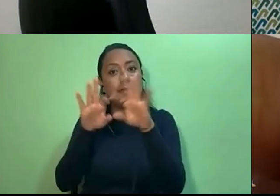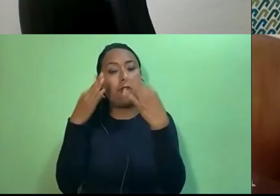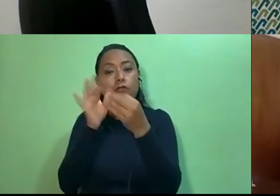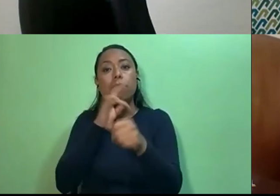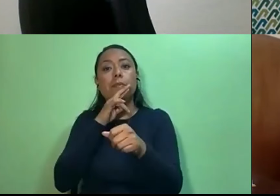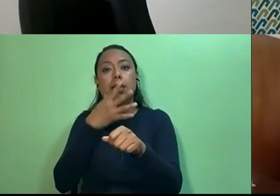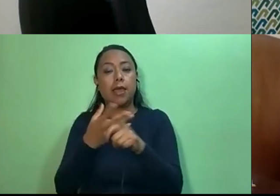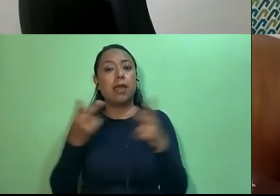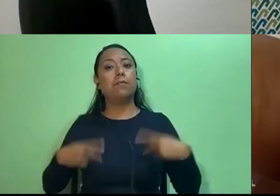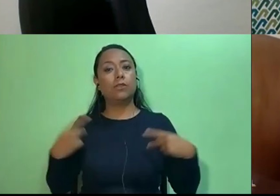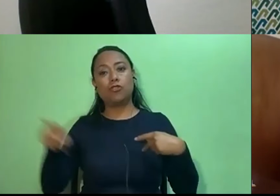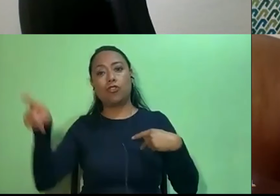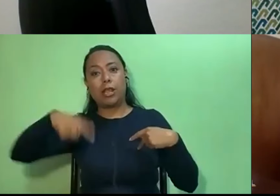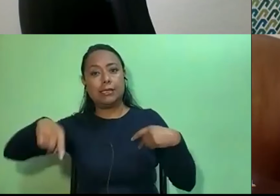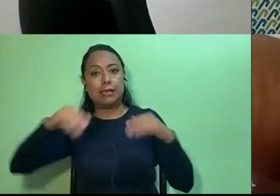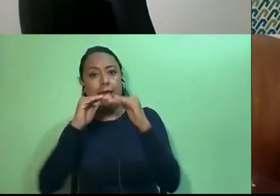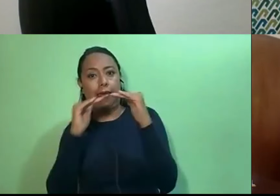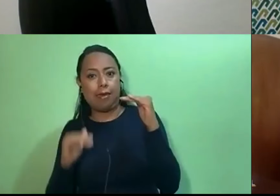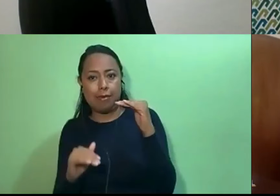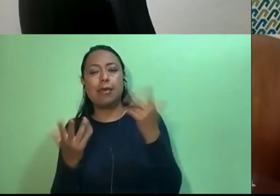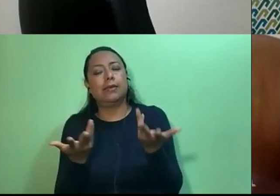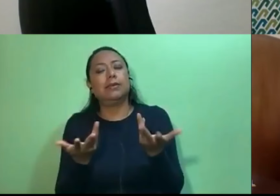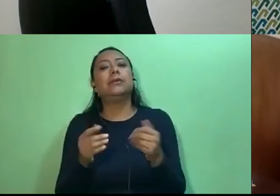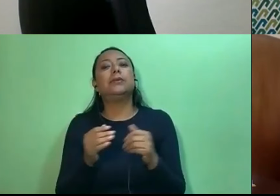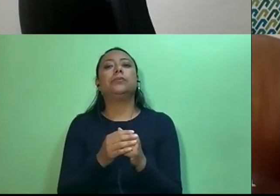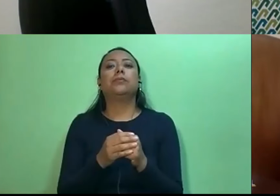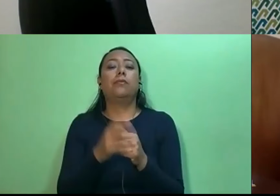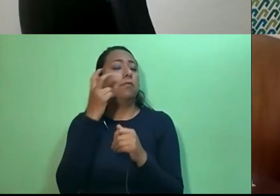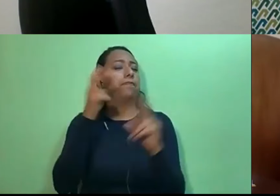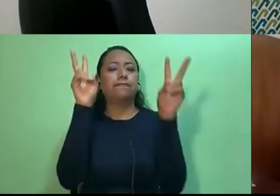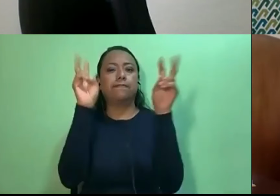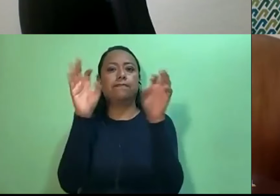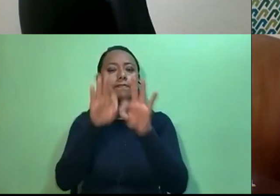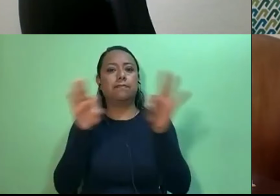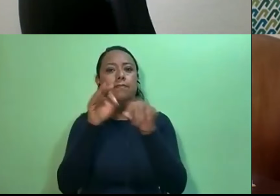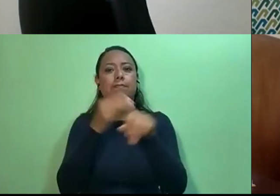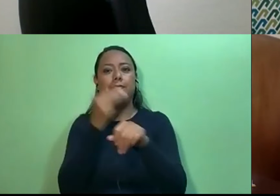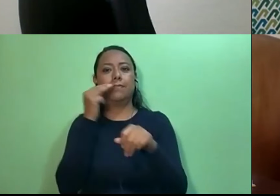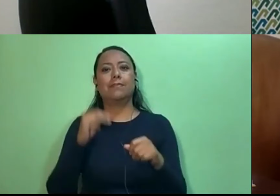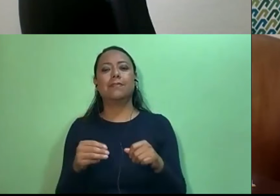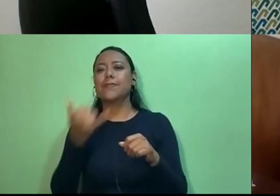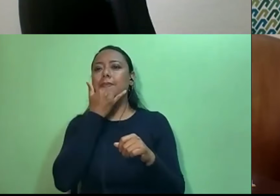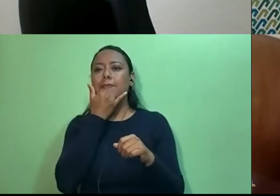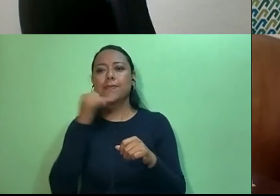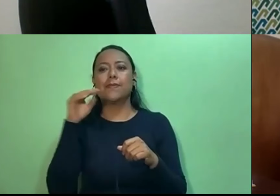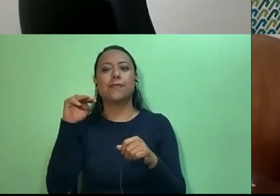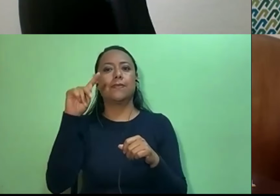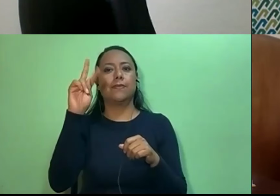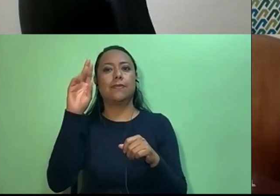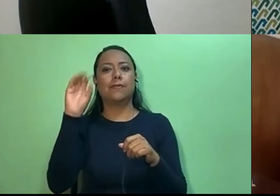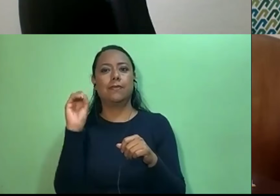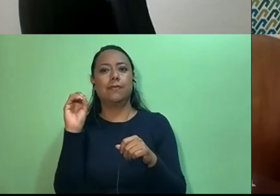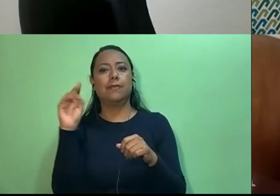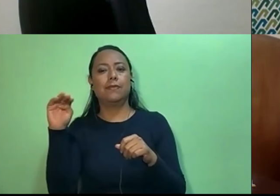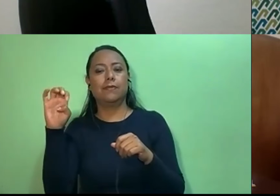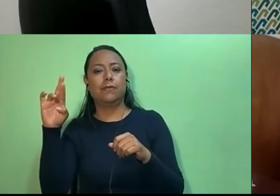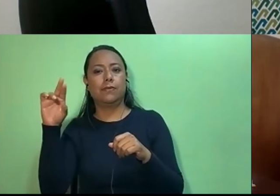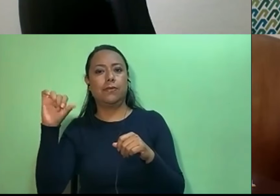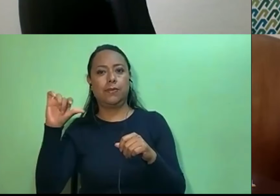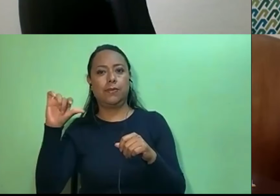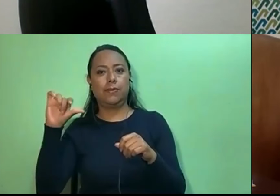gobernados. A mí me parece que este es un tema fundamental. Maestro Meraz, agradezco de antemano las respuestas a